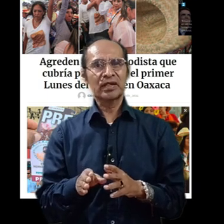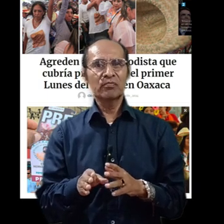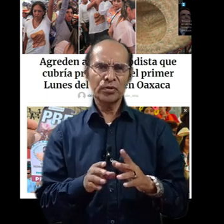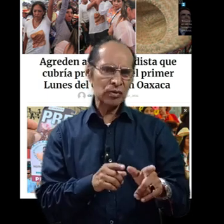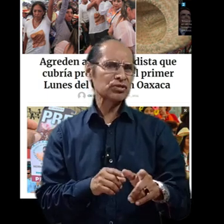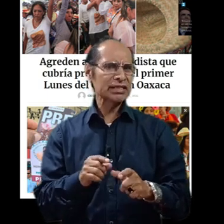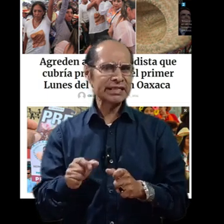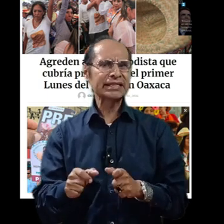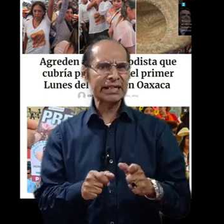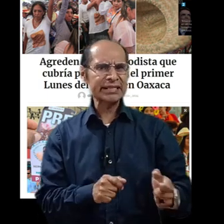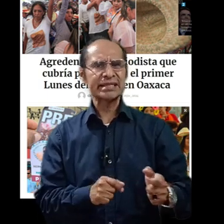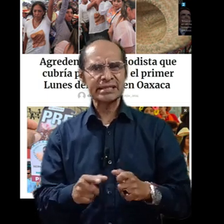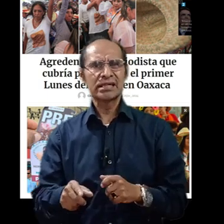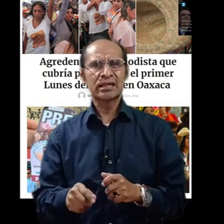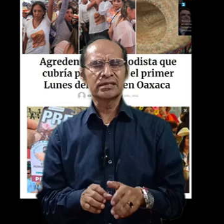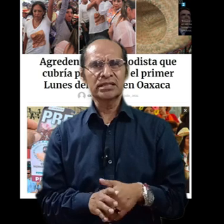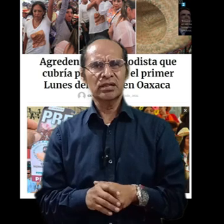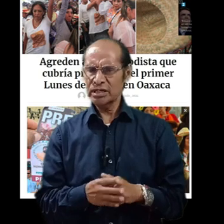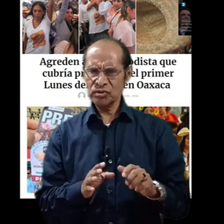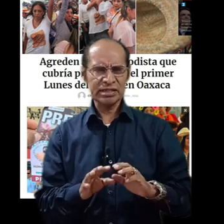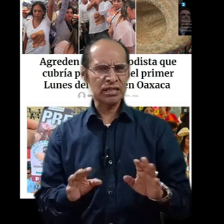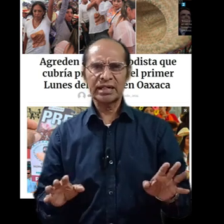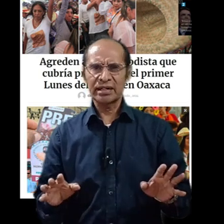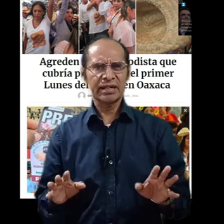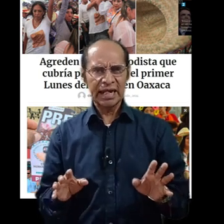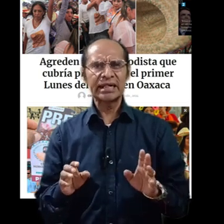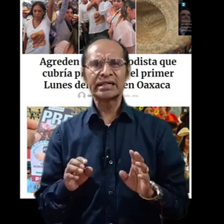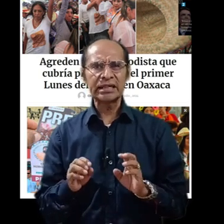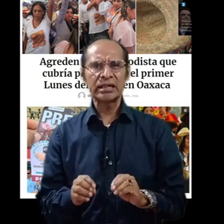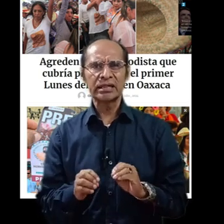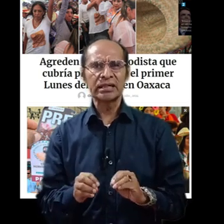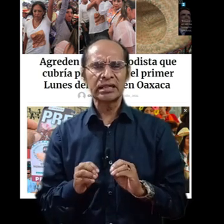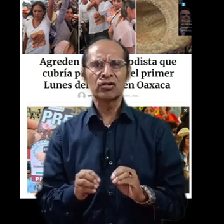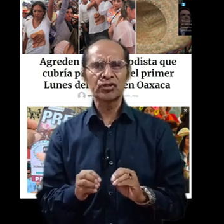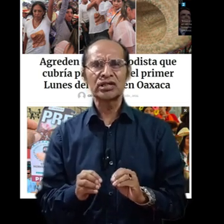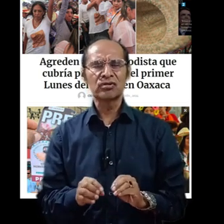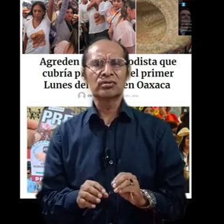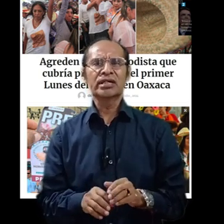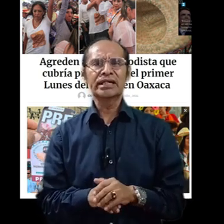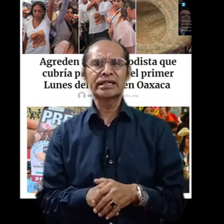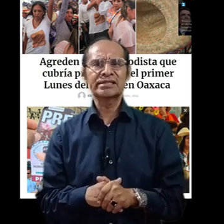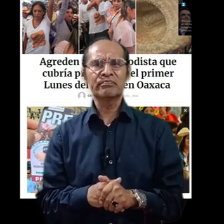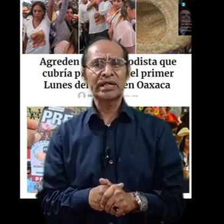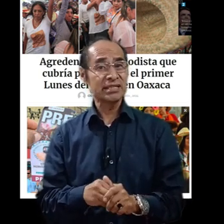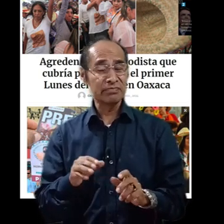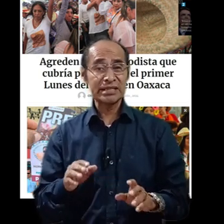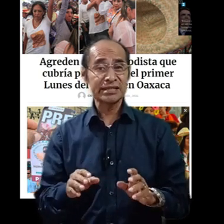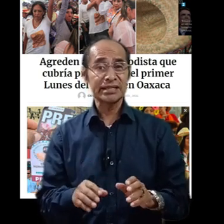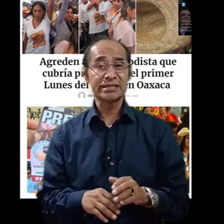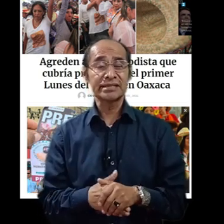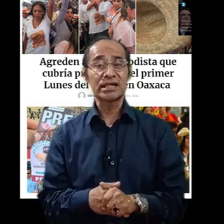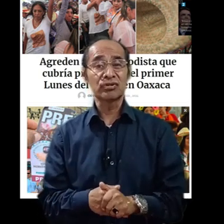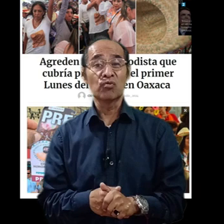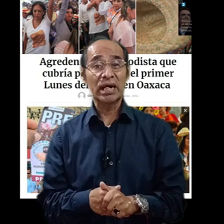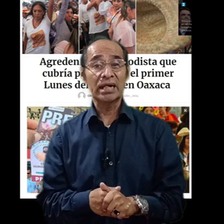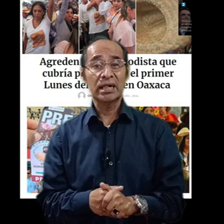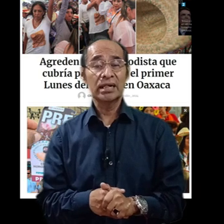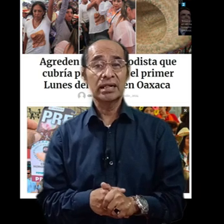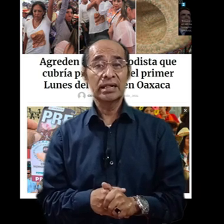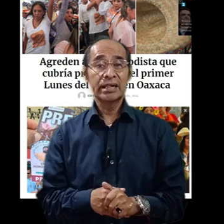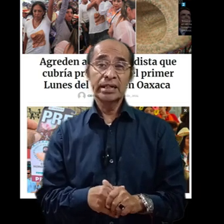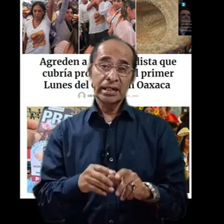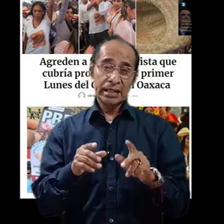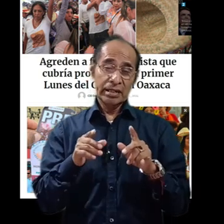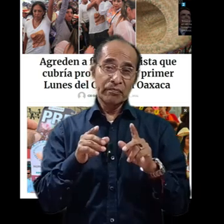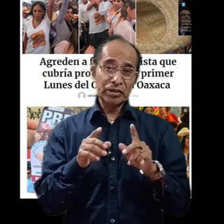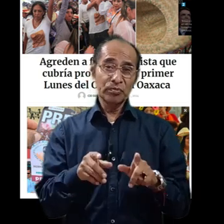no por cuestiones de intereses Sí eso es real y y lógico en este país y más es en este estado de